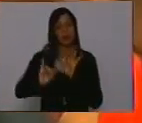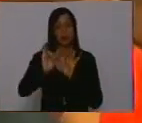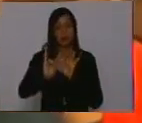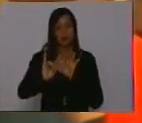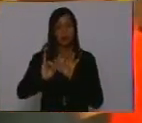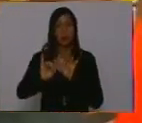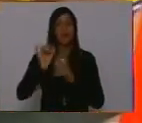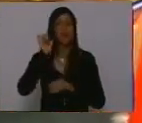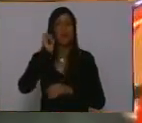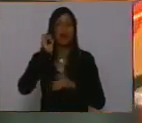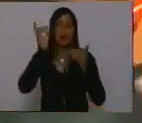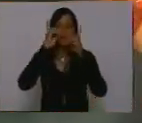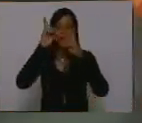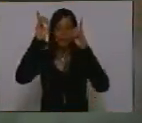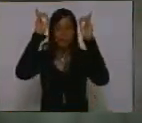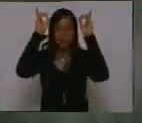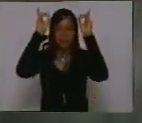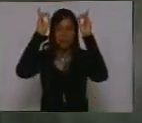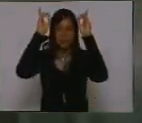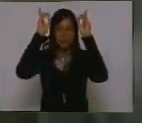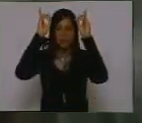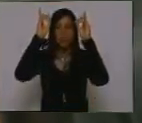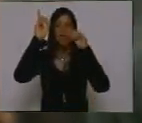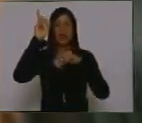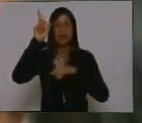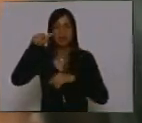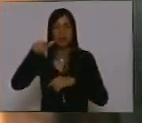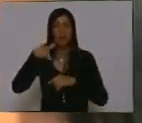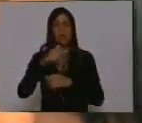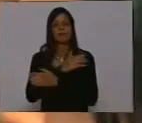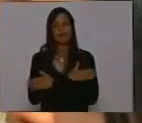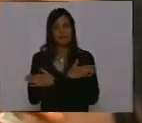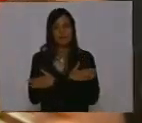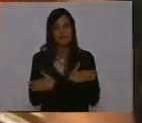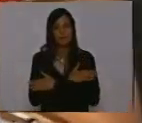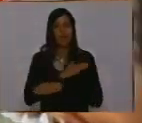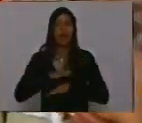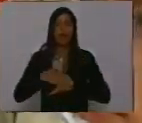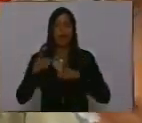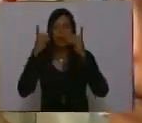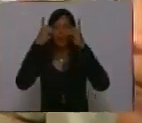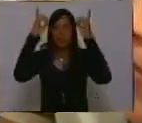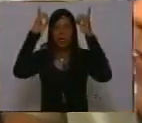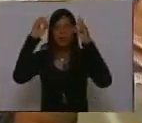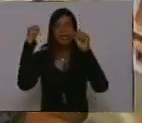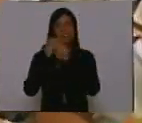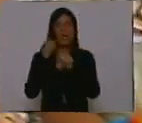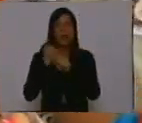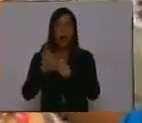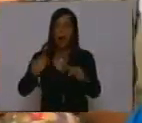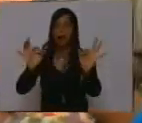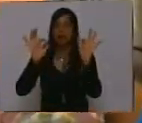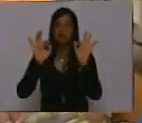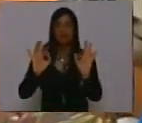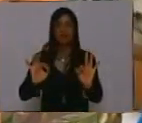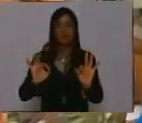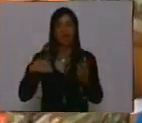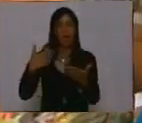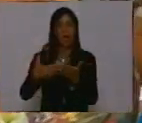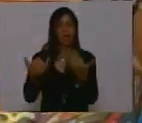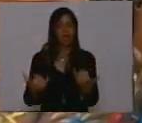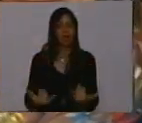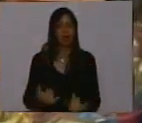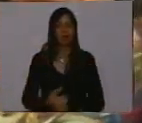su presidenta, la constituyente del Cieloína Rodríguez Gómez, por la labor desarrollada hasta el